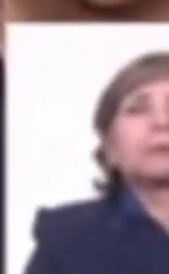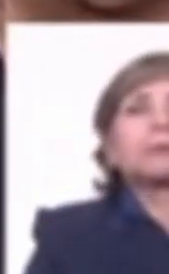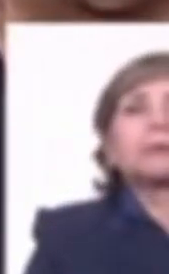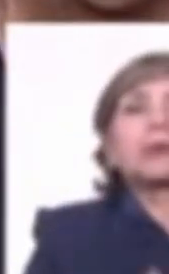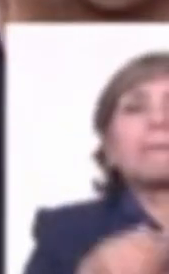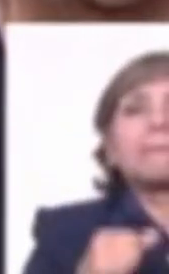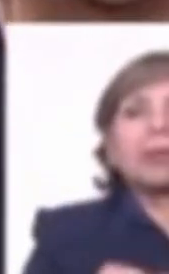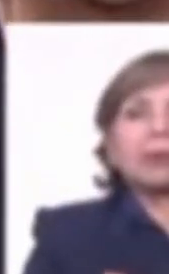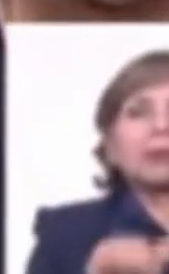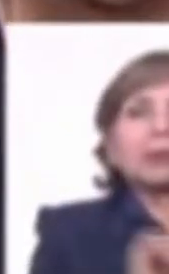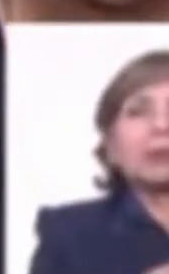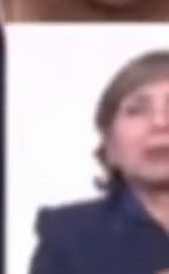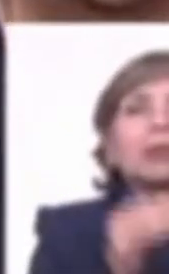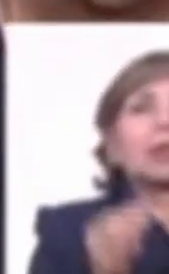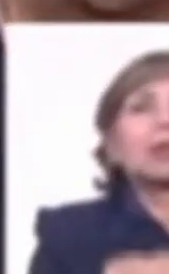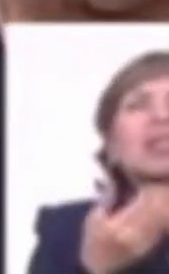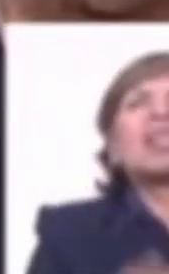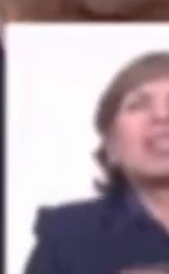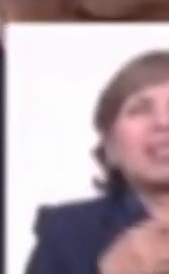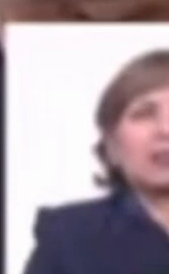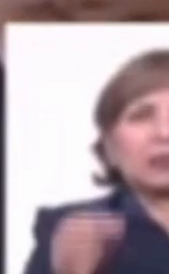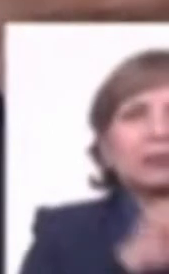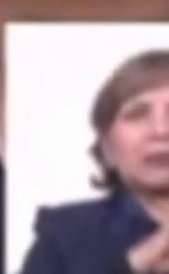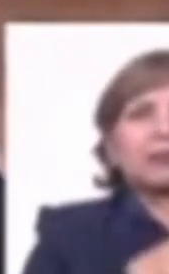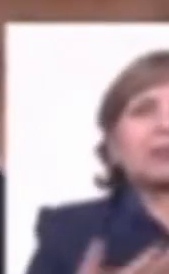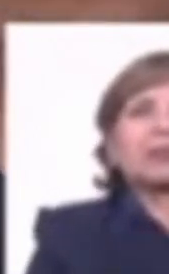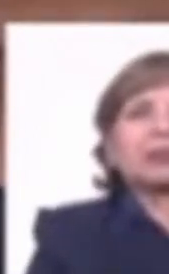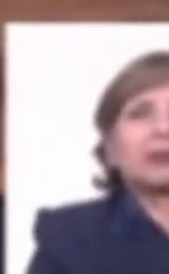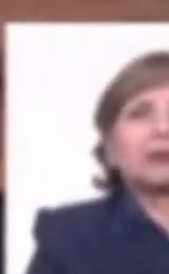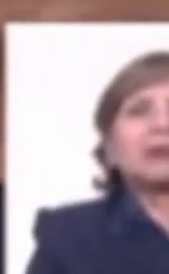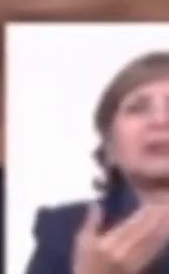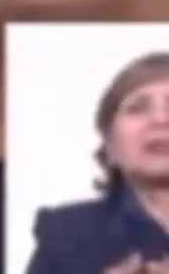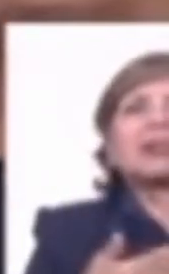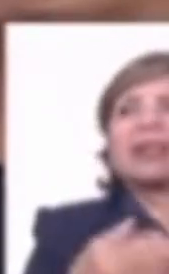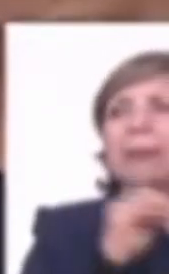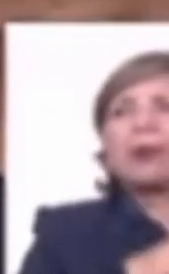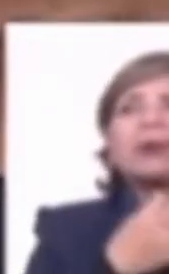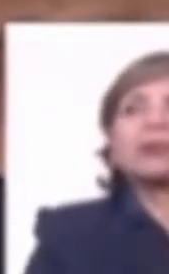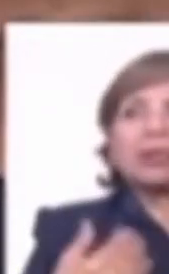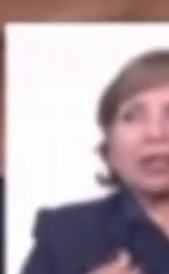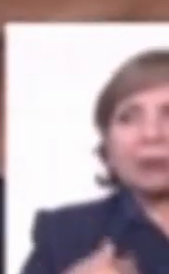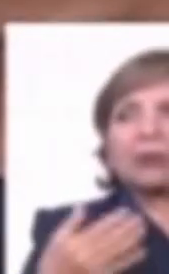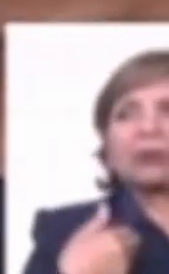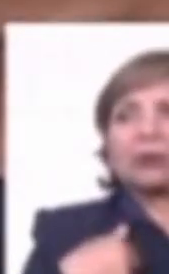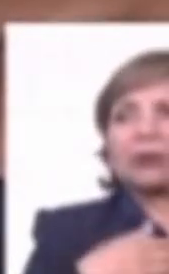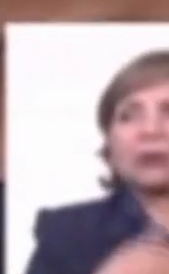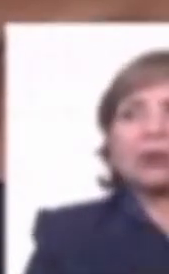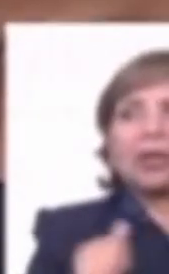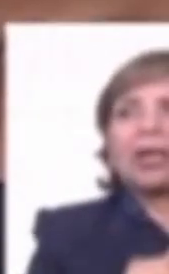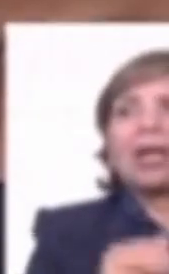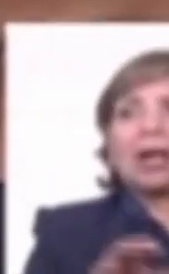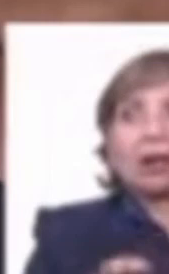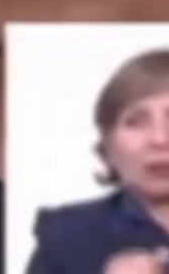la permanencia esperó en el corte interamericano en qué nos ha beneficiado qué provecho sacamos nosotros estando en